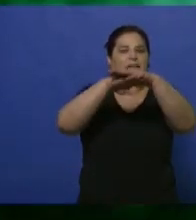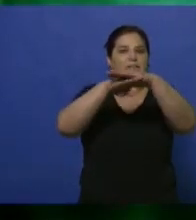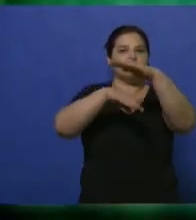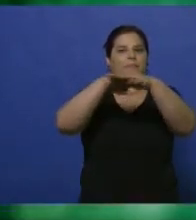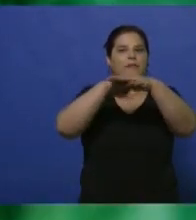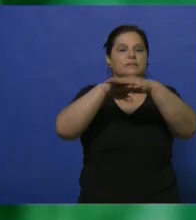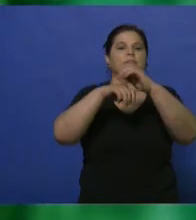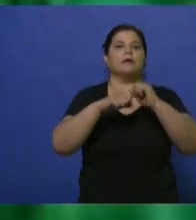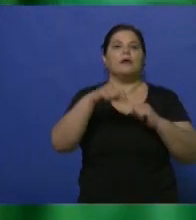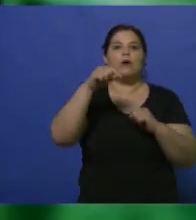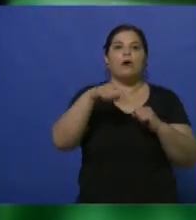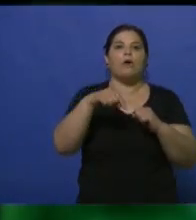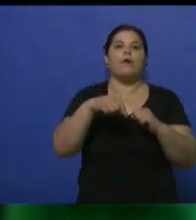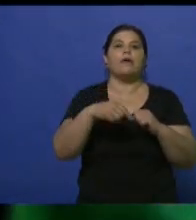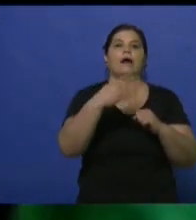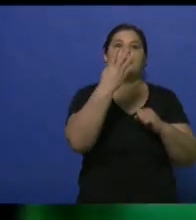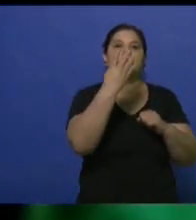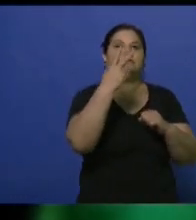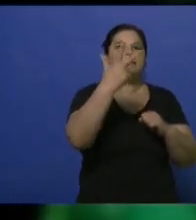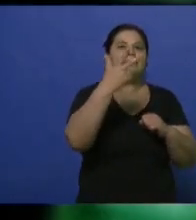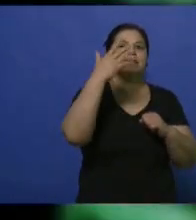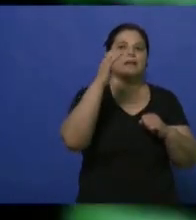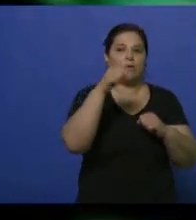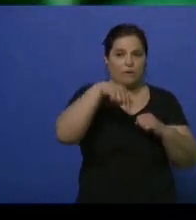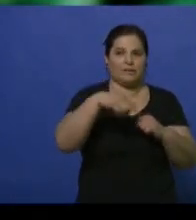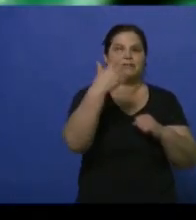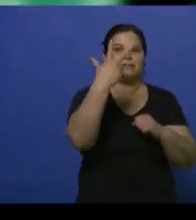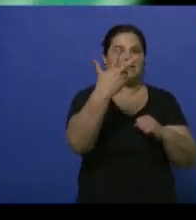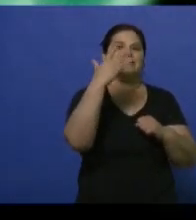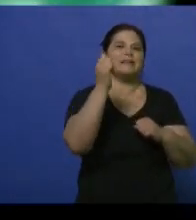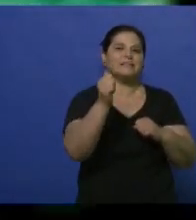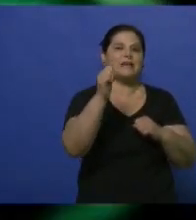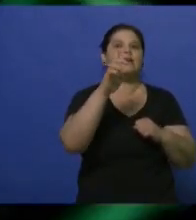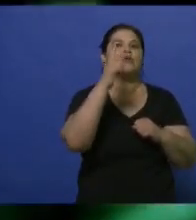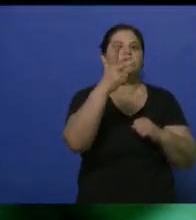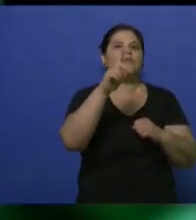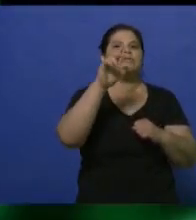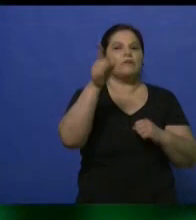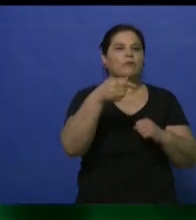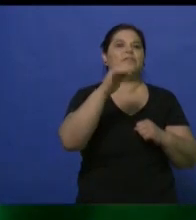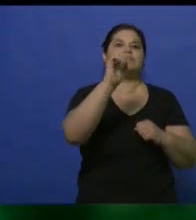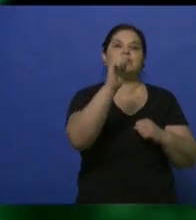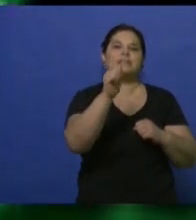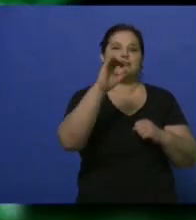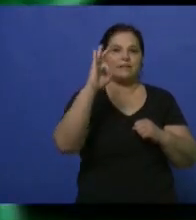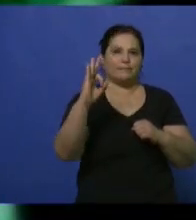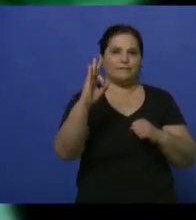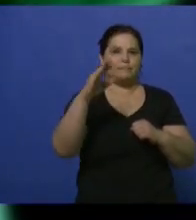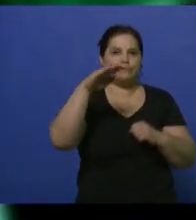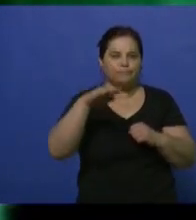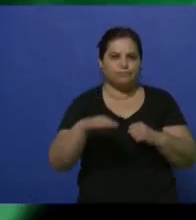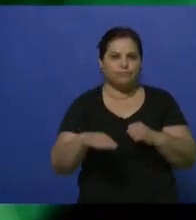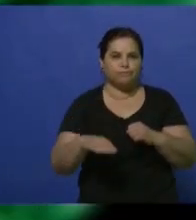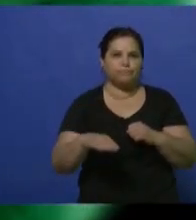42,70 a hoy 36,60, mirá que ha bajado, ¿no? Pero así que no le pongamos, lo que me estás diciendo, Carlos, me destroza, pero me decís, no le pongas